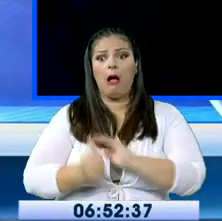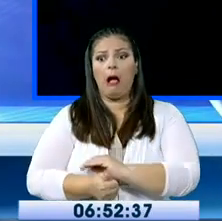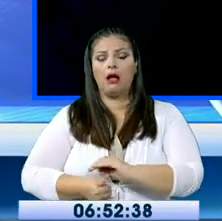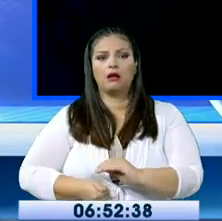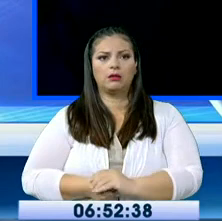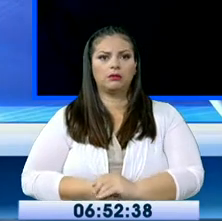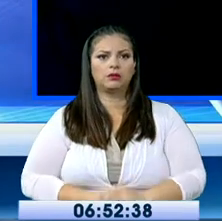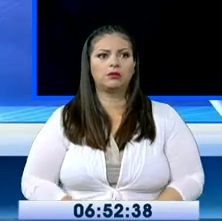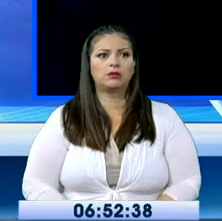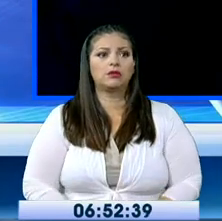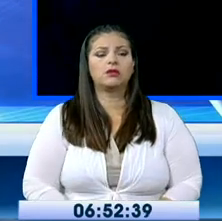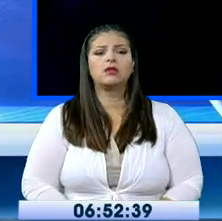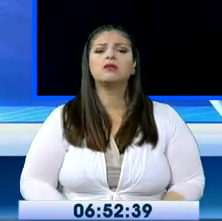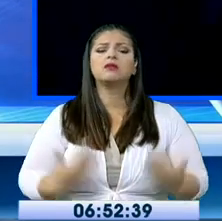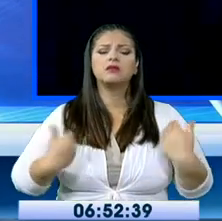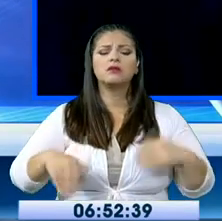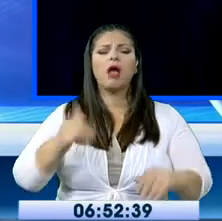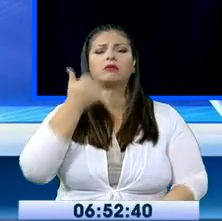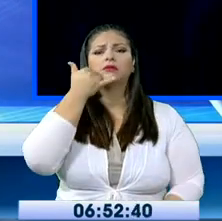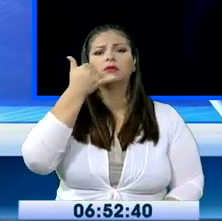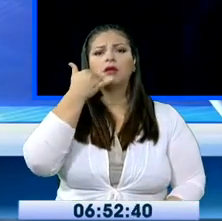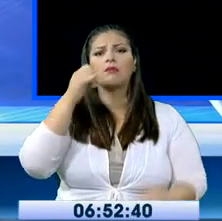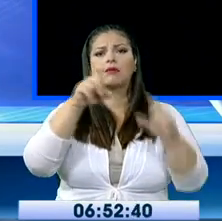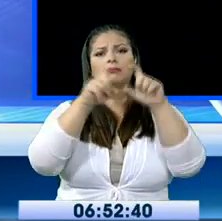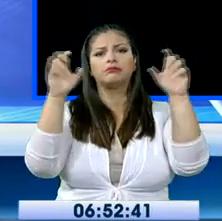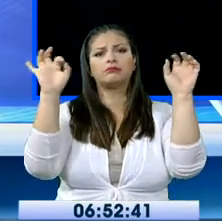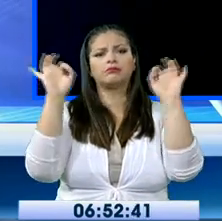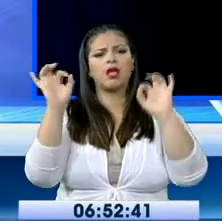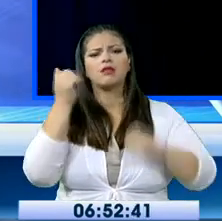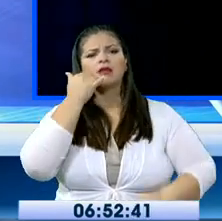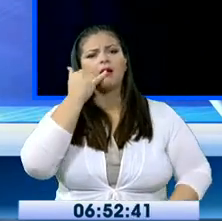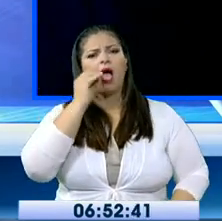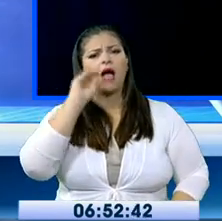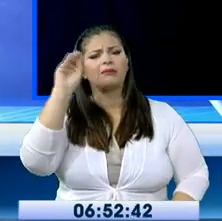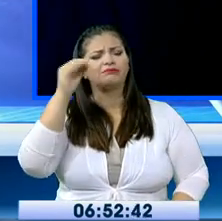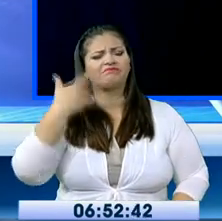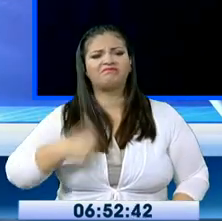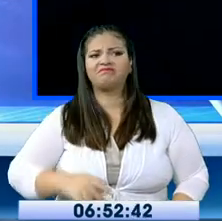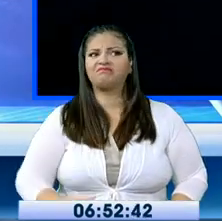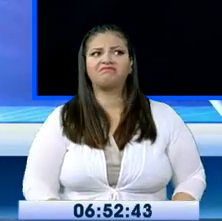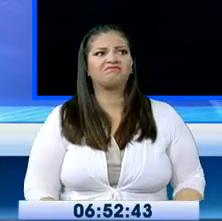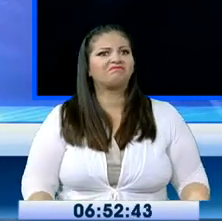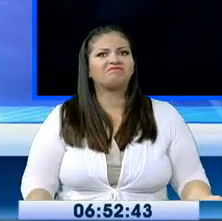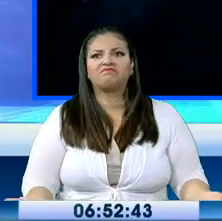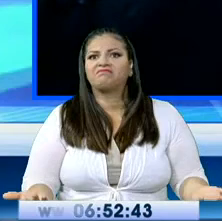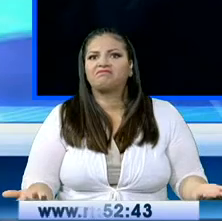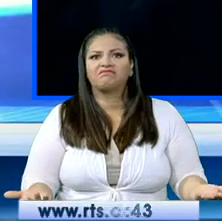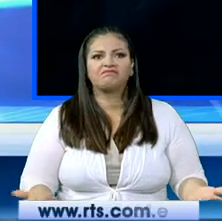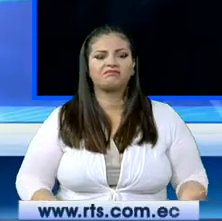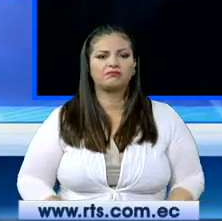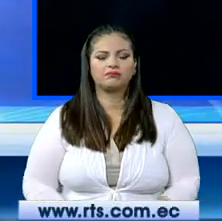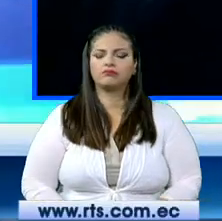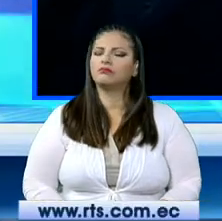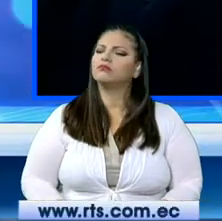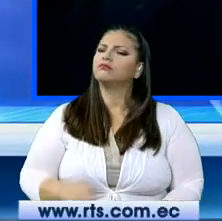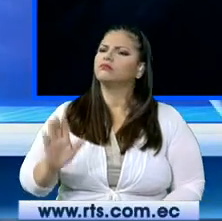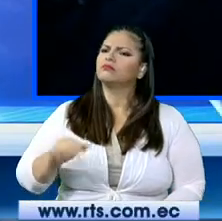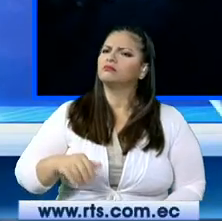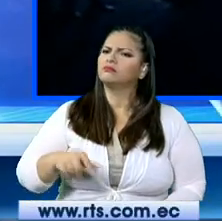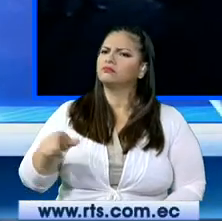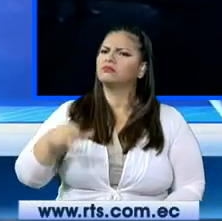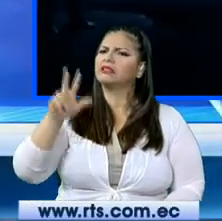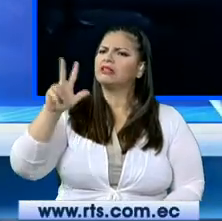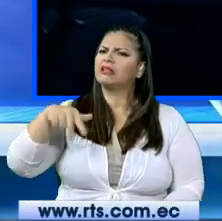de llamar también, pero no han venido para nada. Caballero, ¿cómo ha sido su diario vivir durante estos 2 o 3 meses